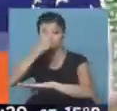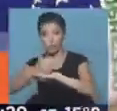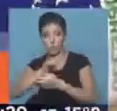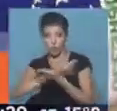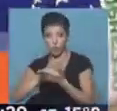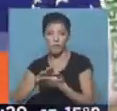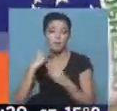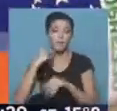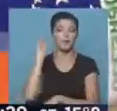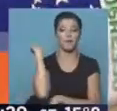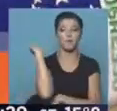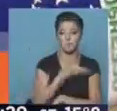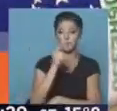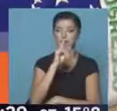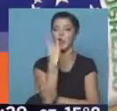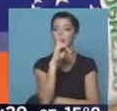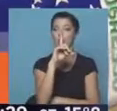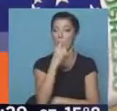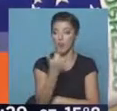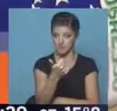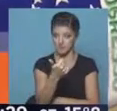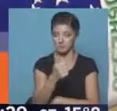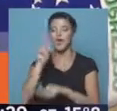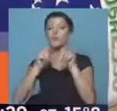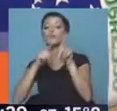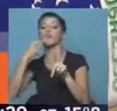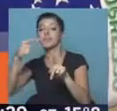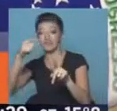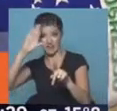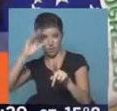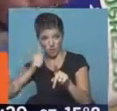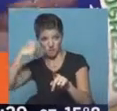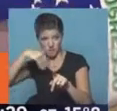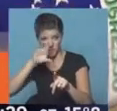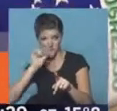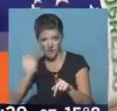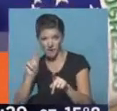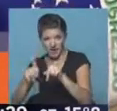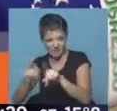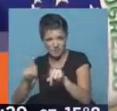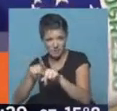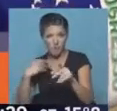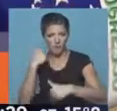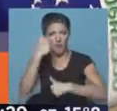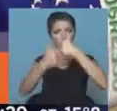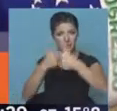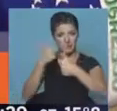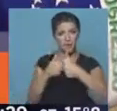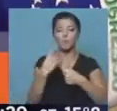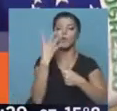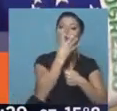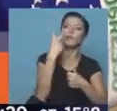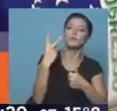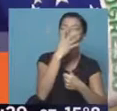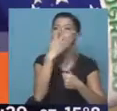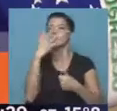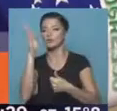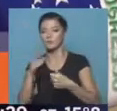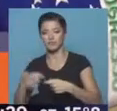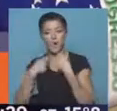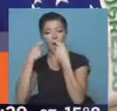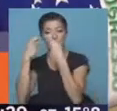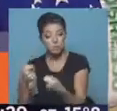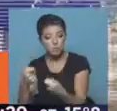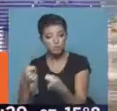Silva. Según los sondeos, el juez Sergio Moro cuenta con una adhesión de entre el 42 y el 44%. Pero